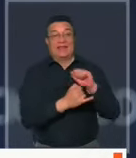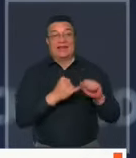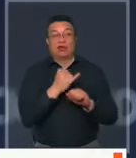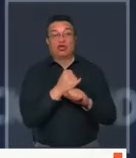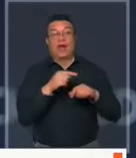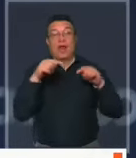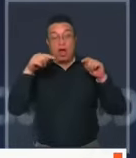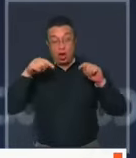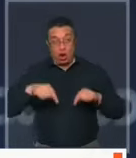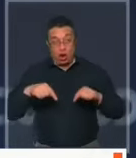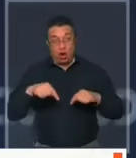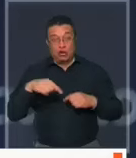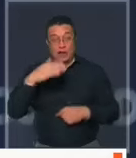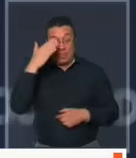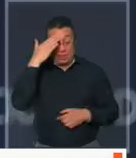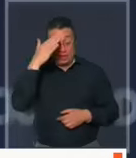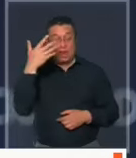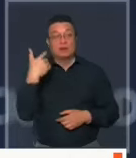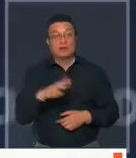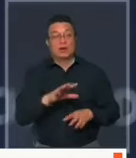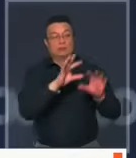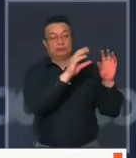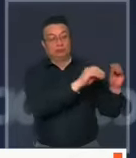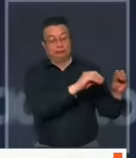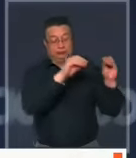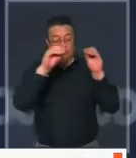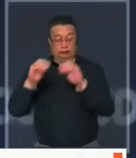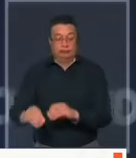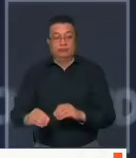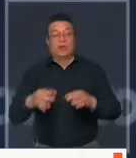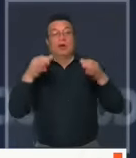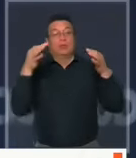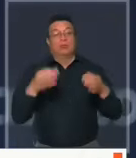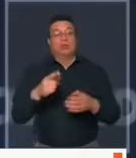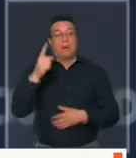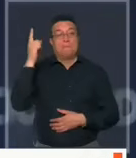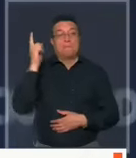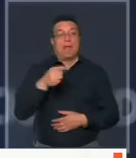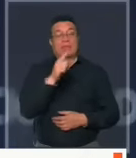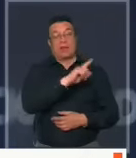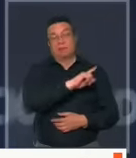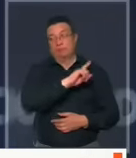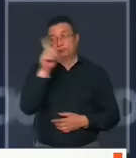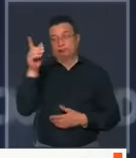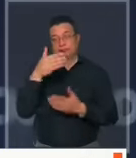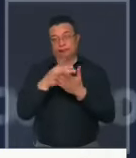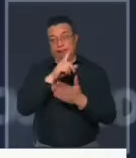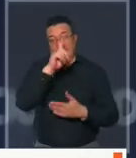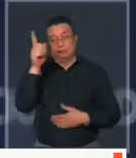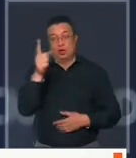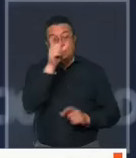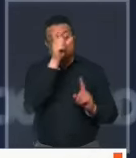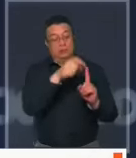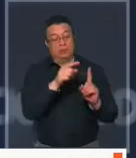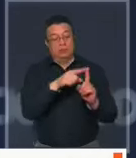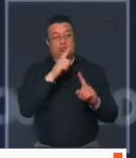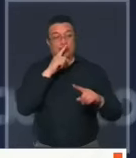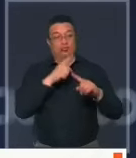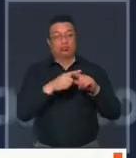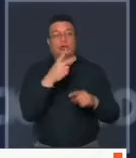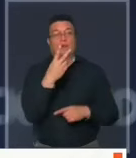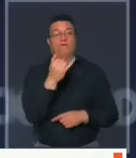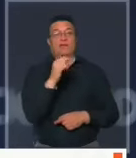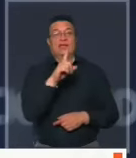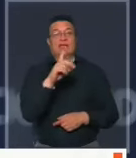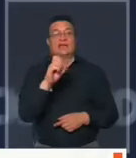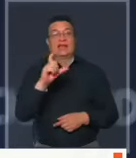día de hoy logra ejecutar de manera satisfactoria una orden de extradición en contra de un sujeto de apellido Villegas Rodríguez,